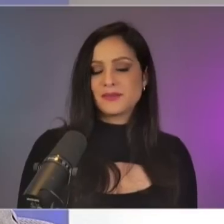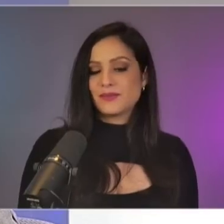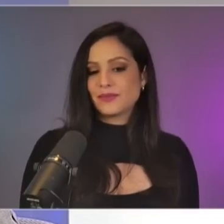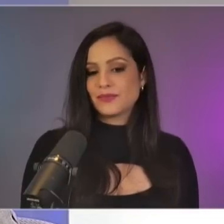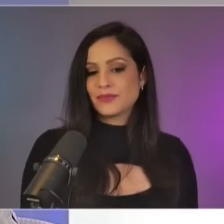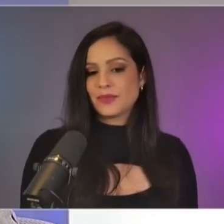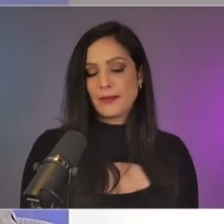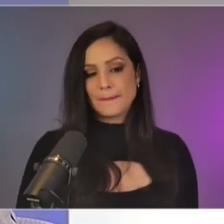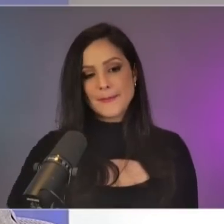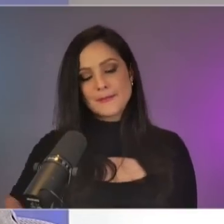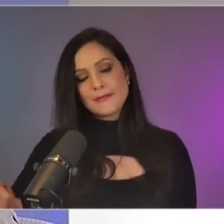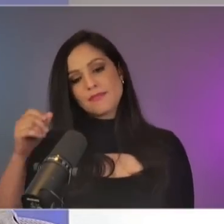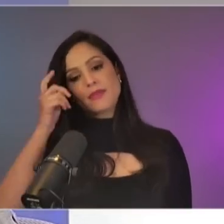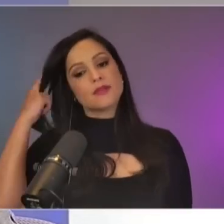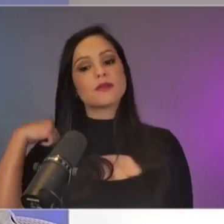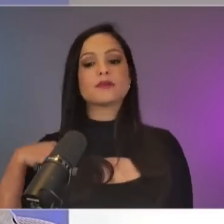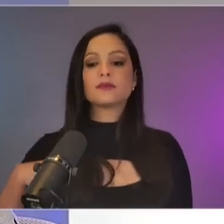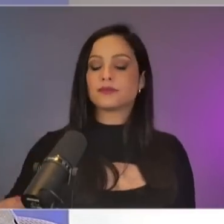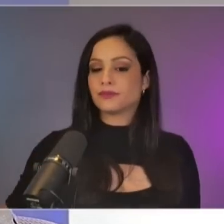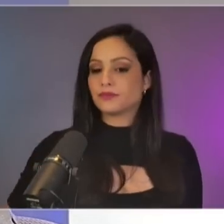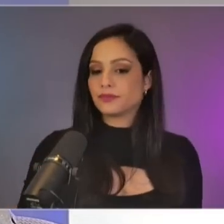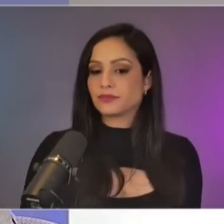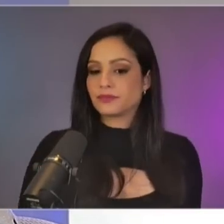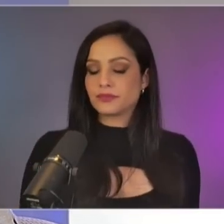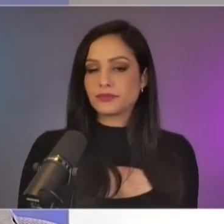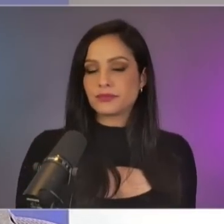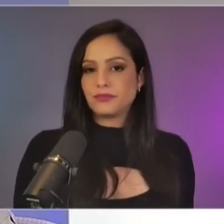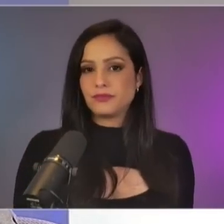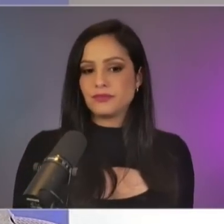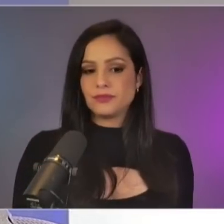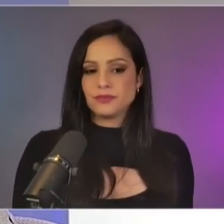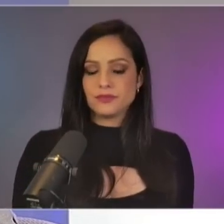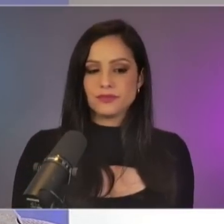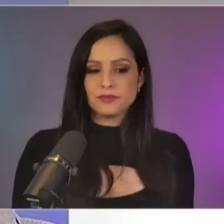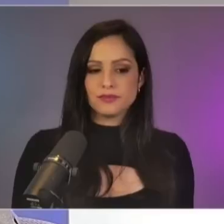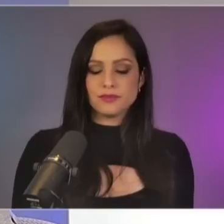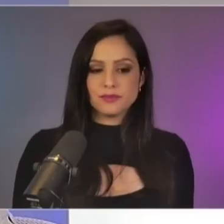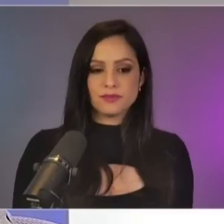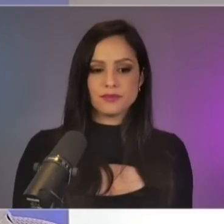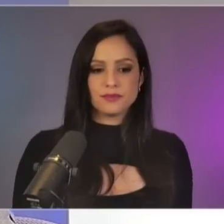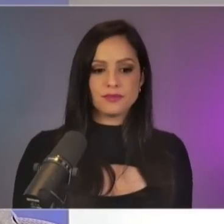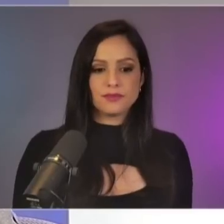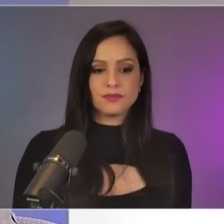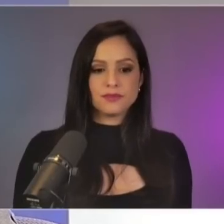tiene una fractura un accidente tiene una fractura de grandísimo tú buscas